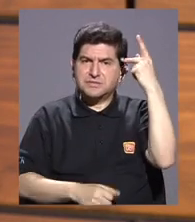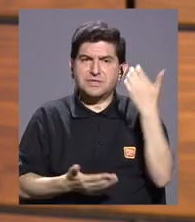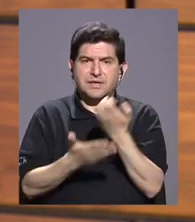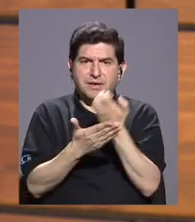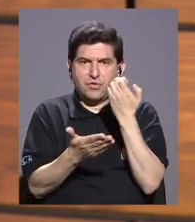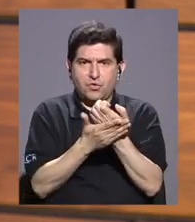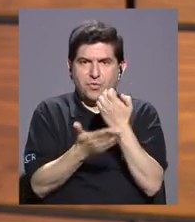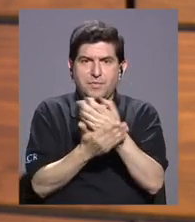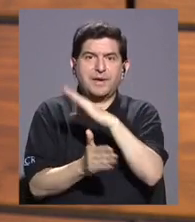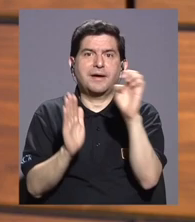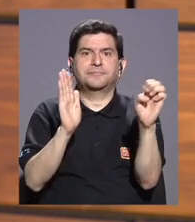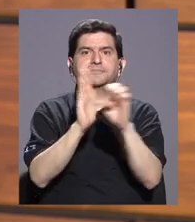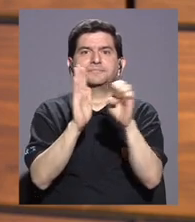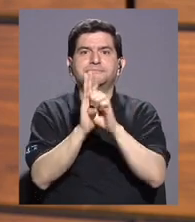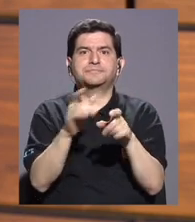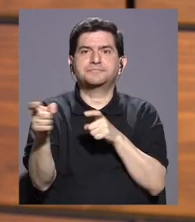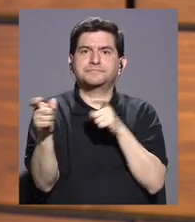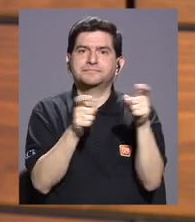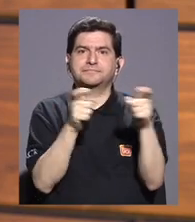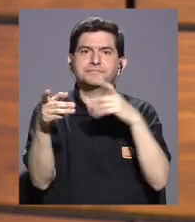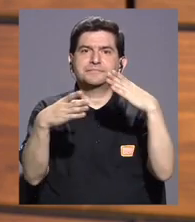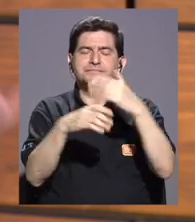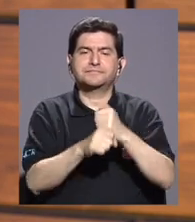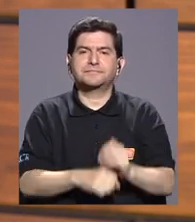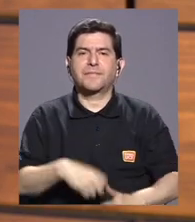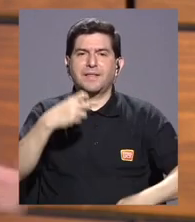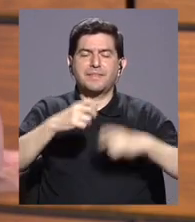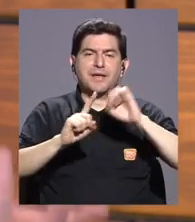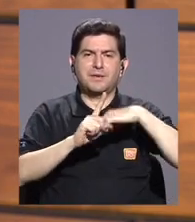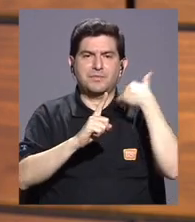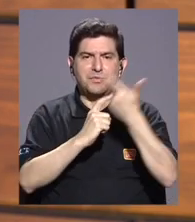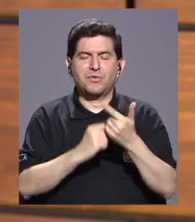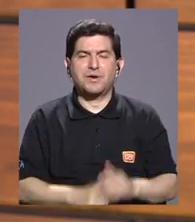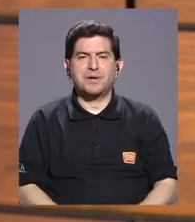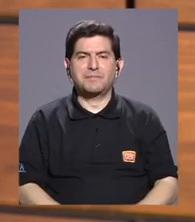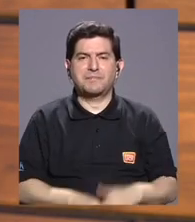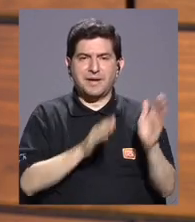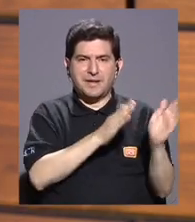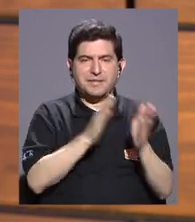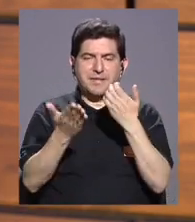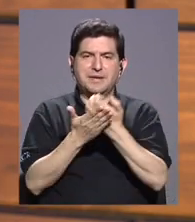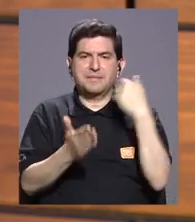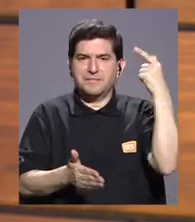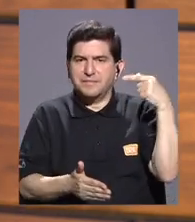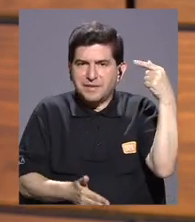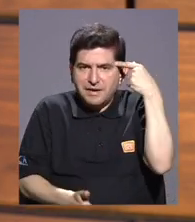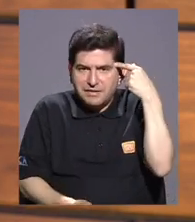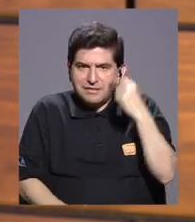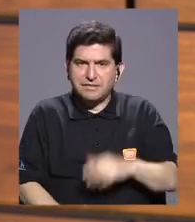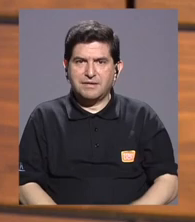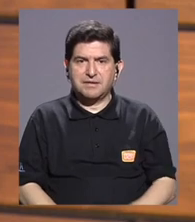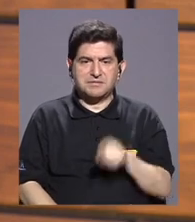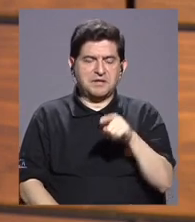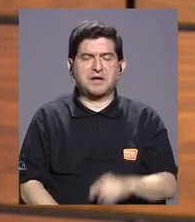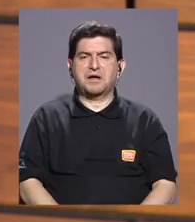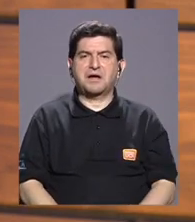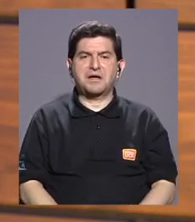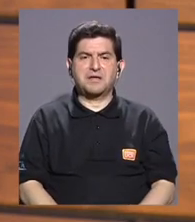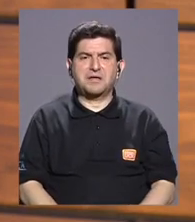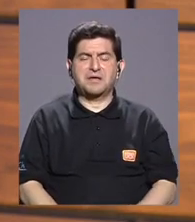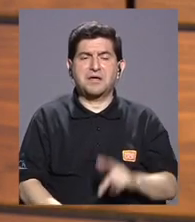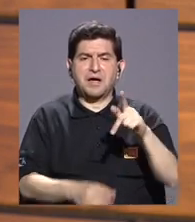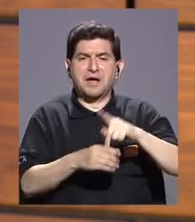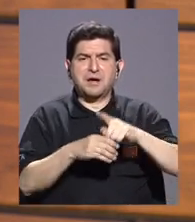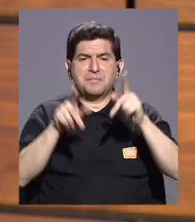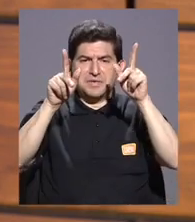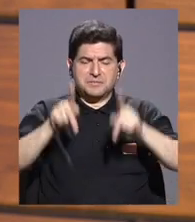política económica y por ejemplo el manejo que hizo del conflicto social sobre el combo fiscal, donde se le cerró la puerta a la